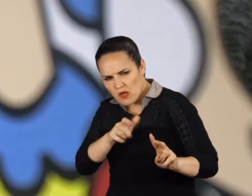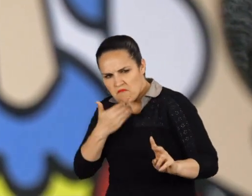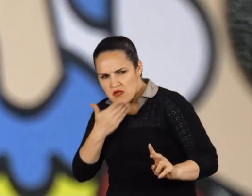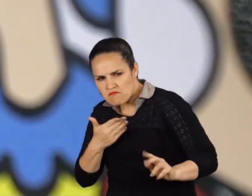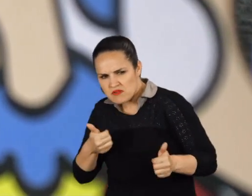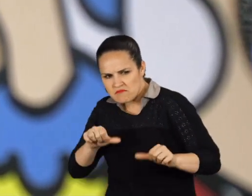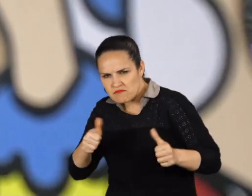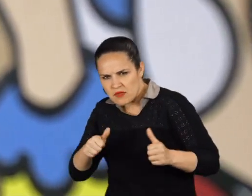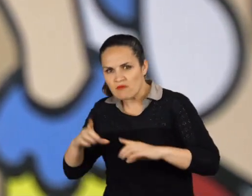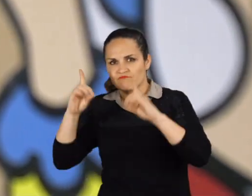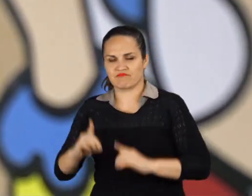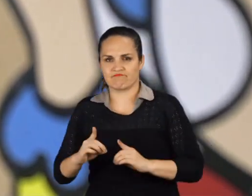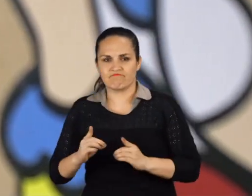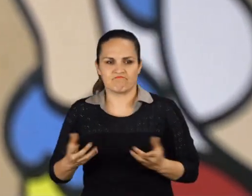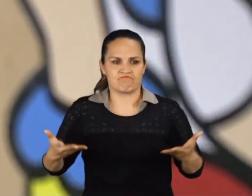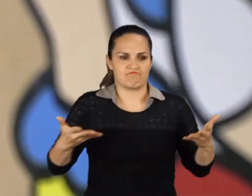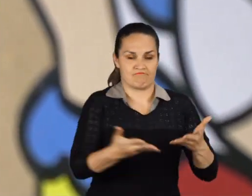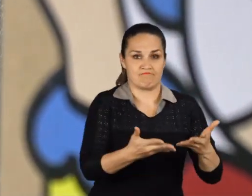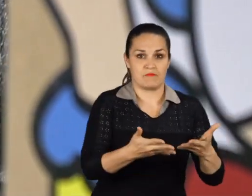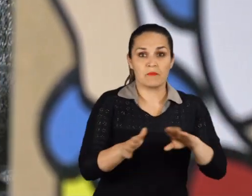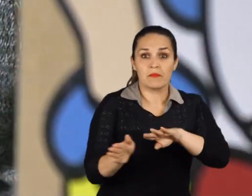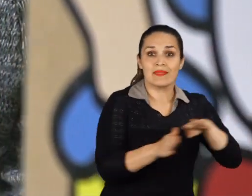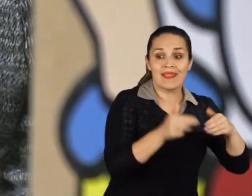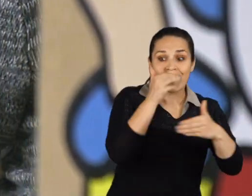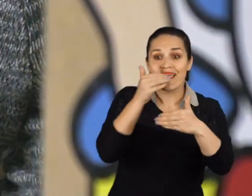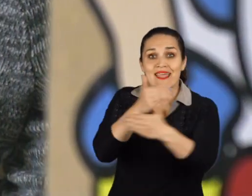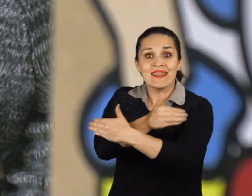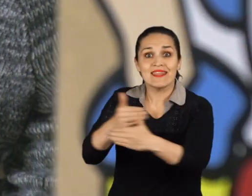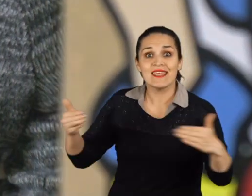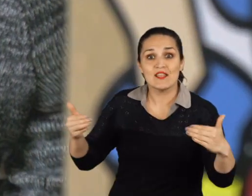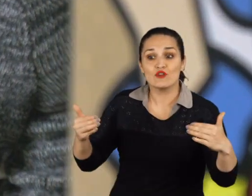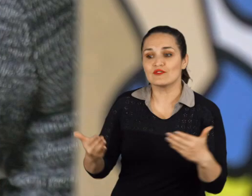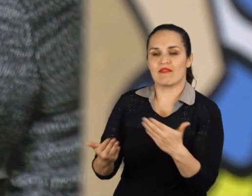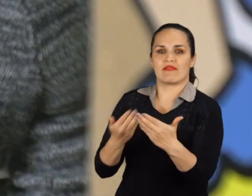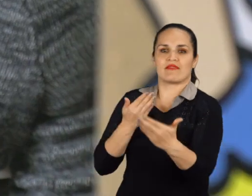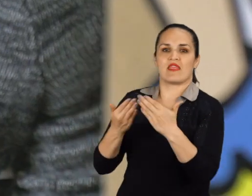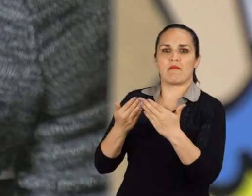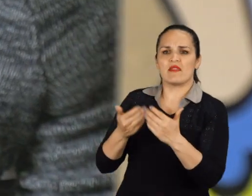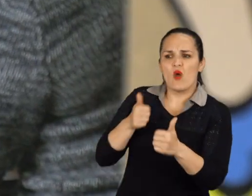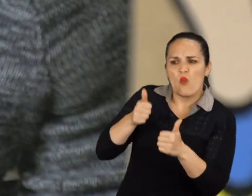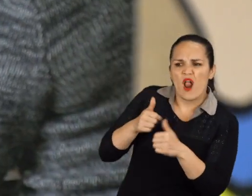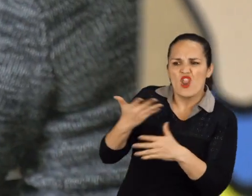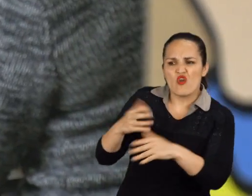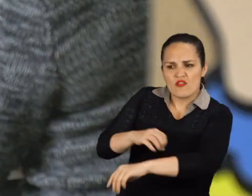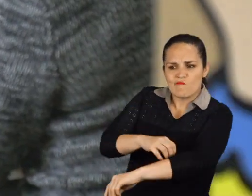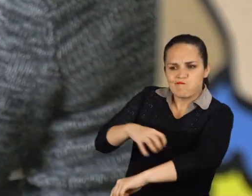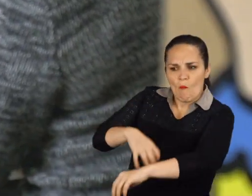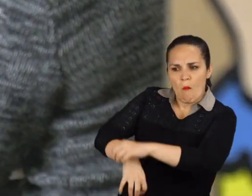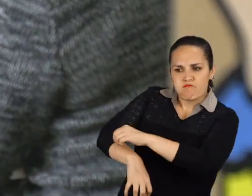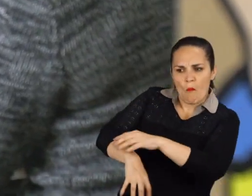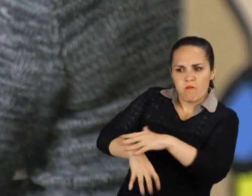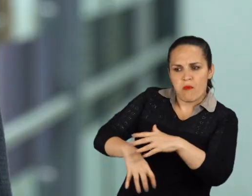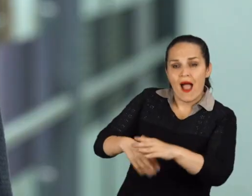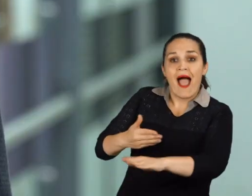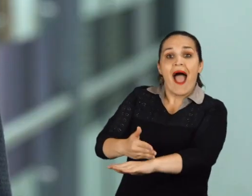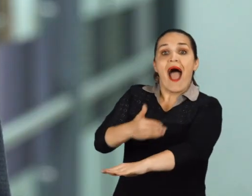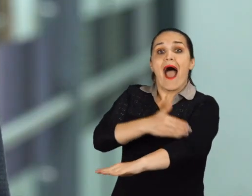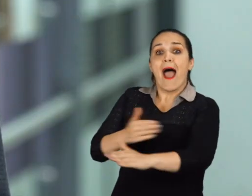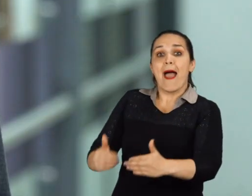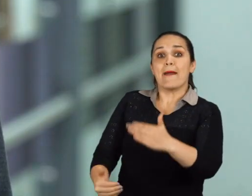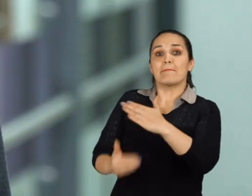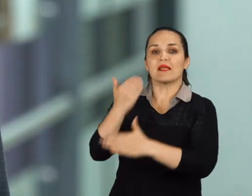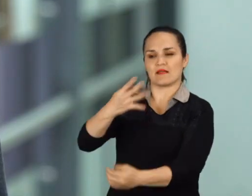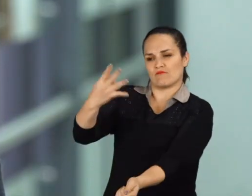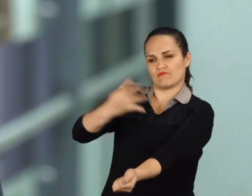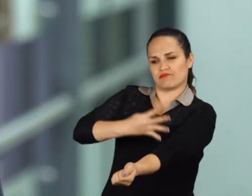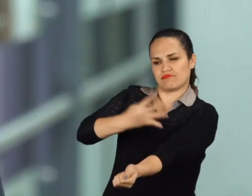del tipo de tumor. En general se hace quimioterapia antes de la cirugía y después se utilizan algunas técnicas, algunas variaciones en las